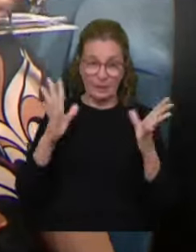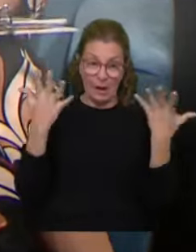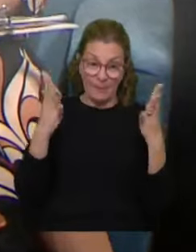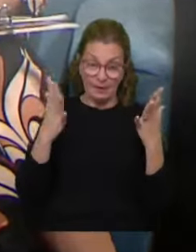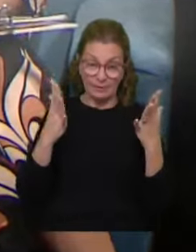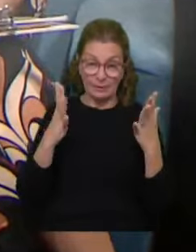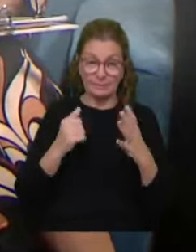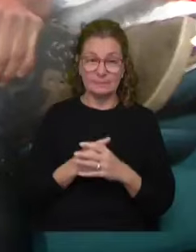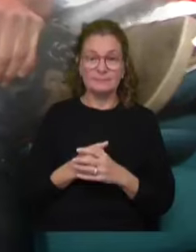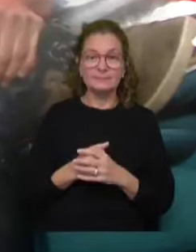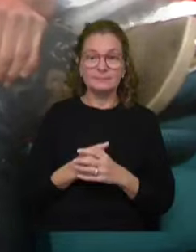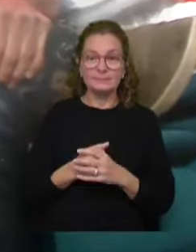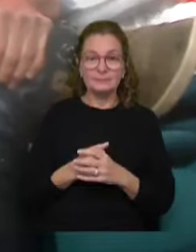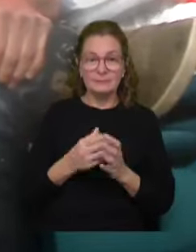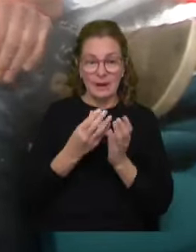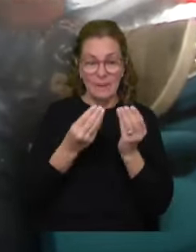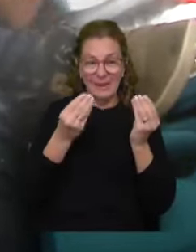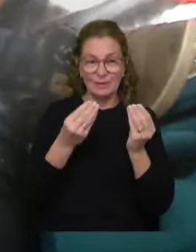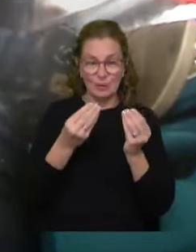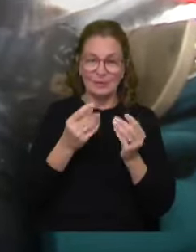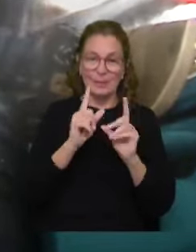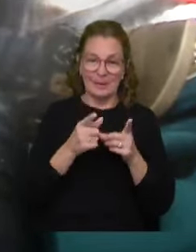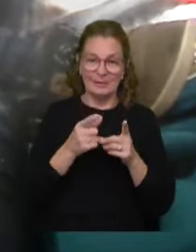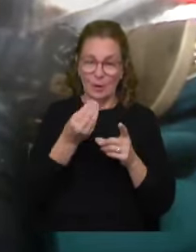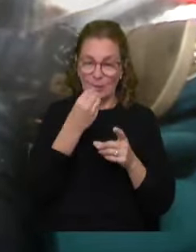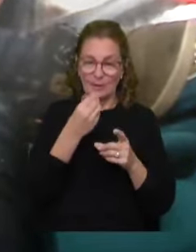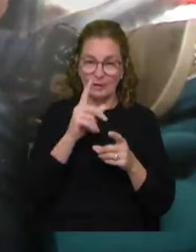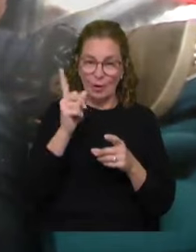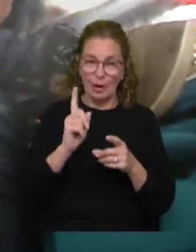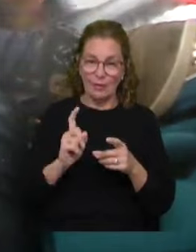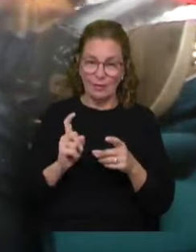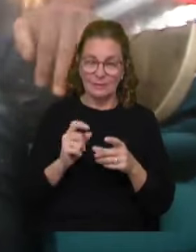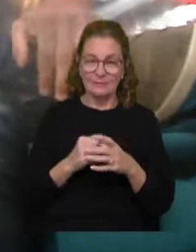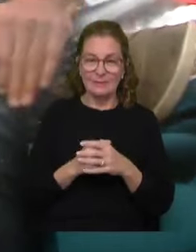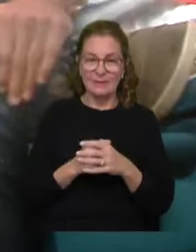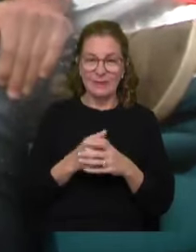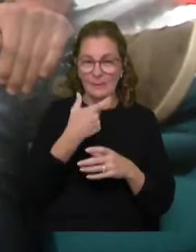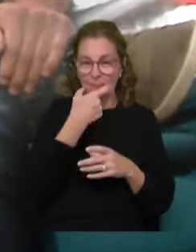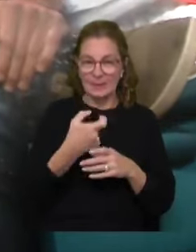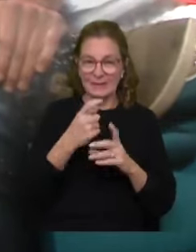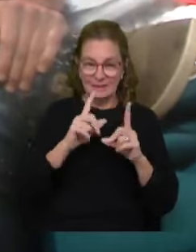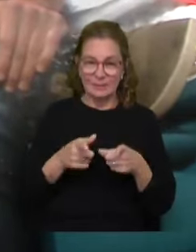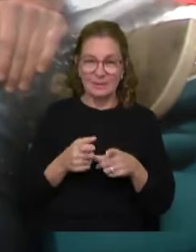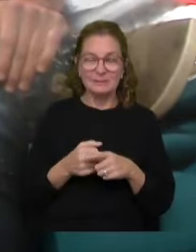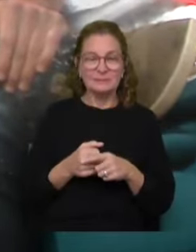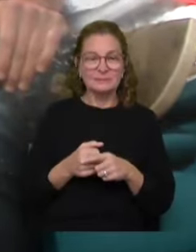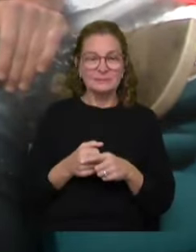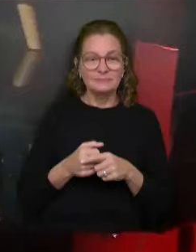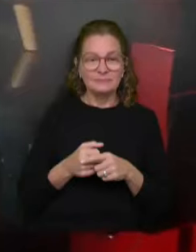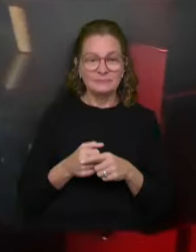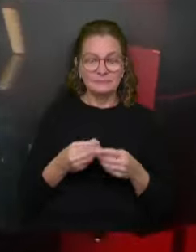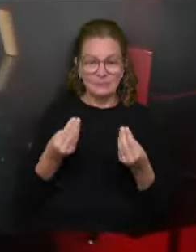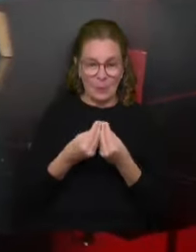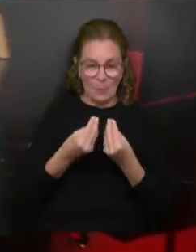El aplauso. Con Tizan Bolsa. Sí, y el pancho. Y el pancho, ¿no? No se sabe. El pancho y la coca. Pancho, pizza también. Pizza. Más bien. Sí. Bueno,